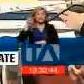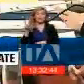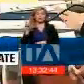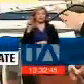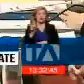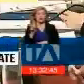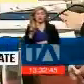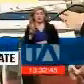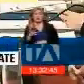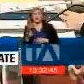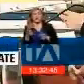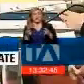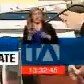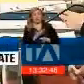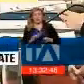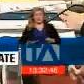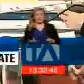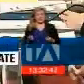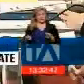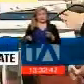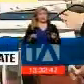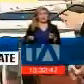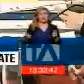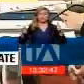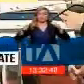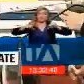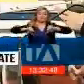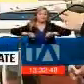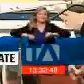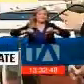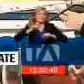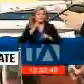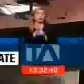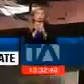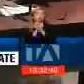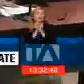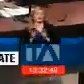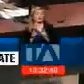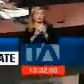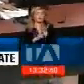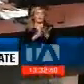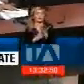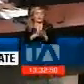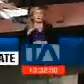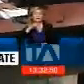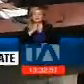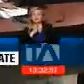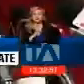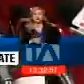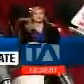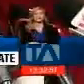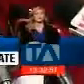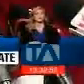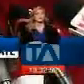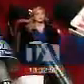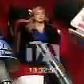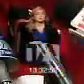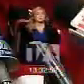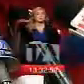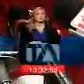del manejo que Mendoza ha realizado en la Comisión de Régimen Económico y por eso piden un debate serio y responsable.